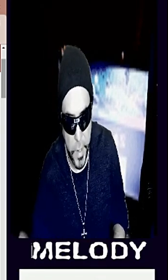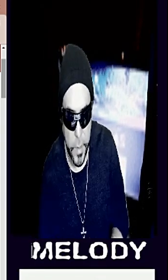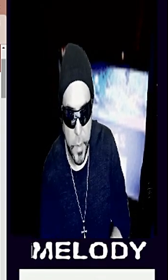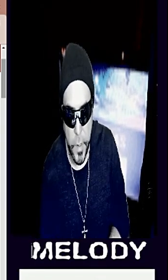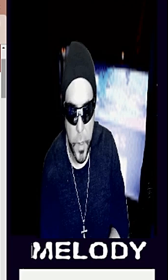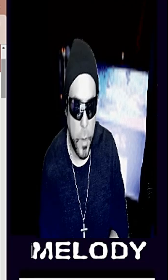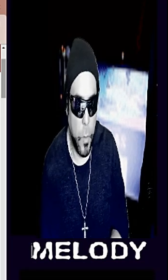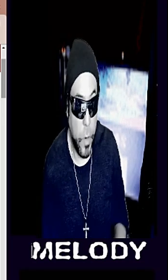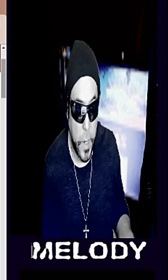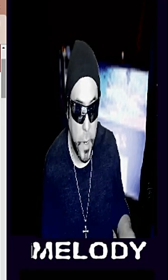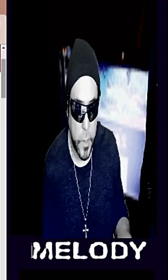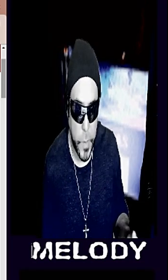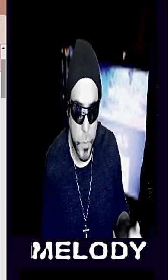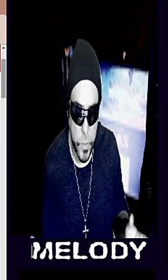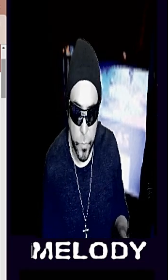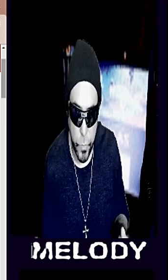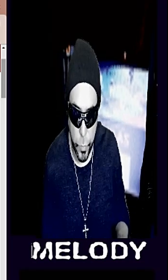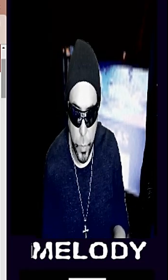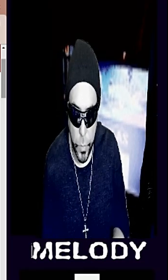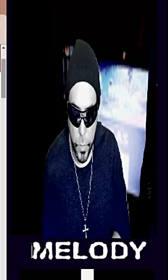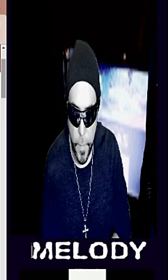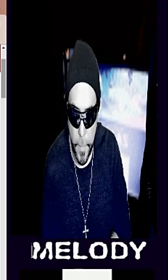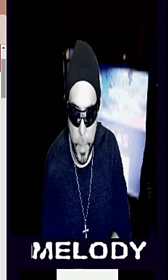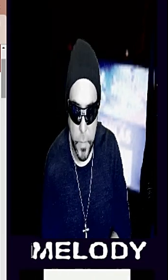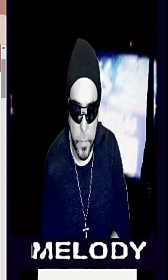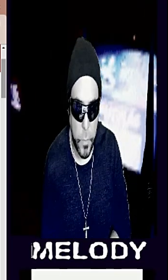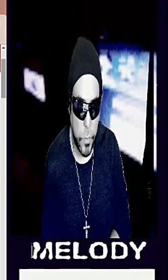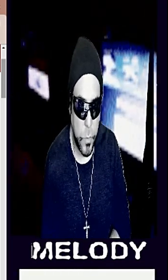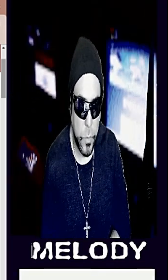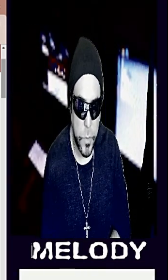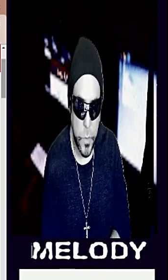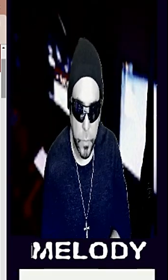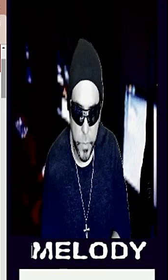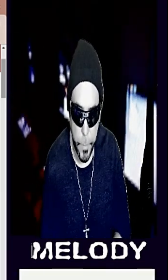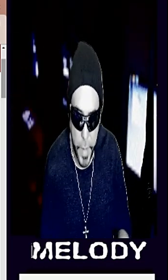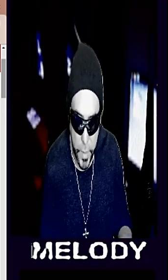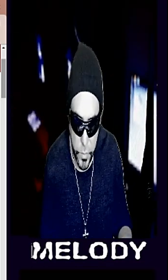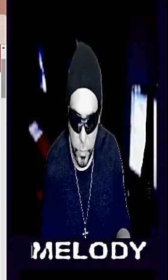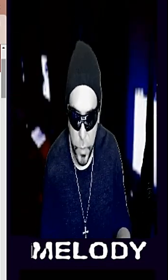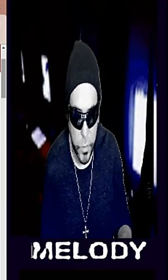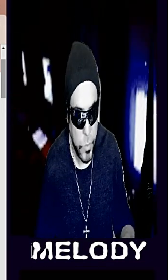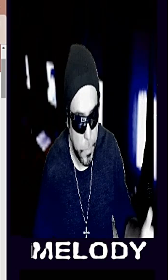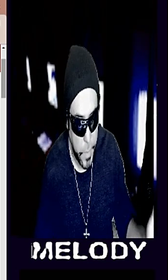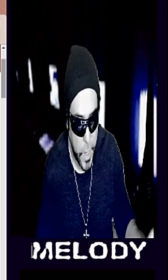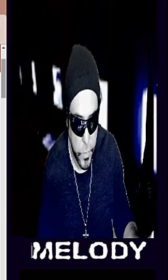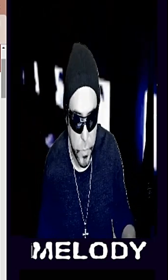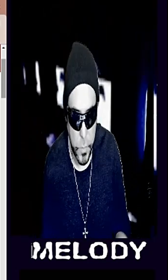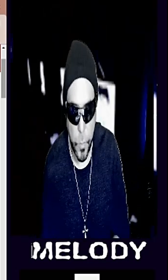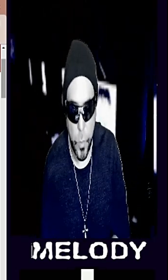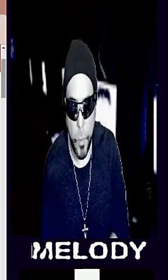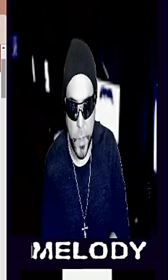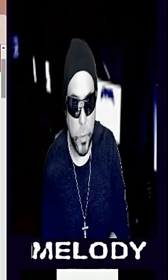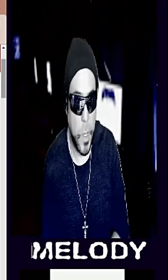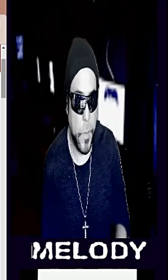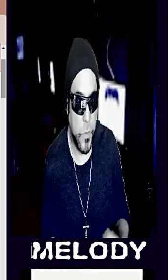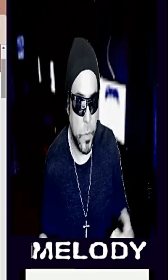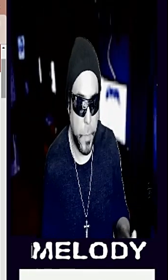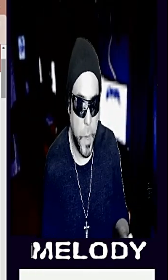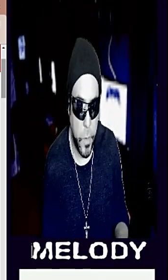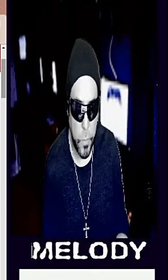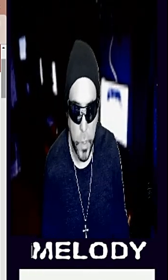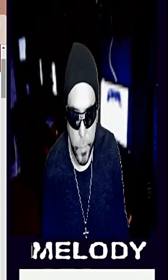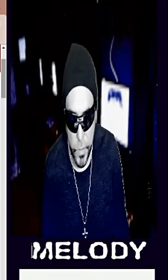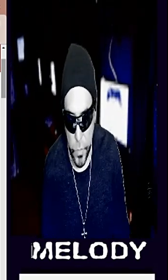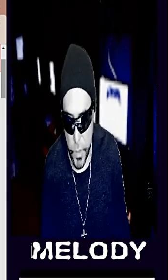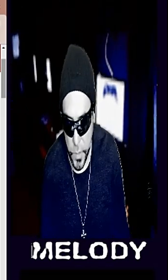dicha marca. Ojalá, y esperemos en un futuro, si nosotros los empleados, todos los que somos empleados, como comento, yo también